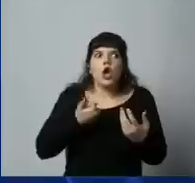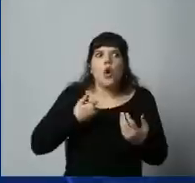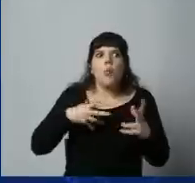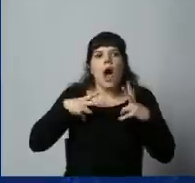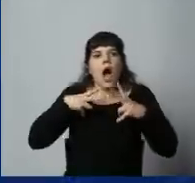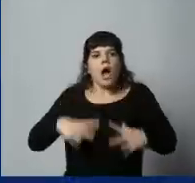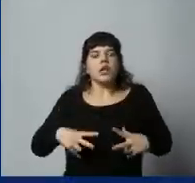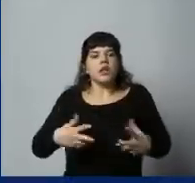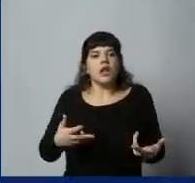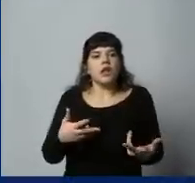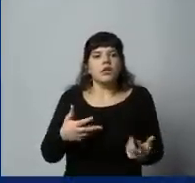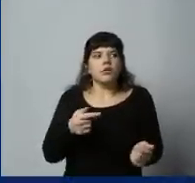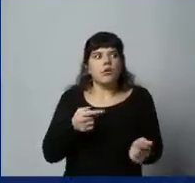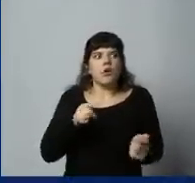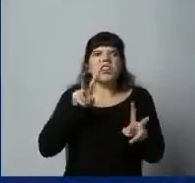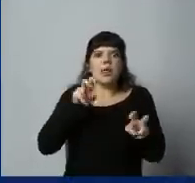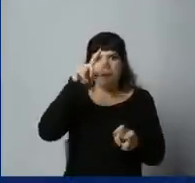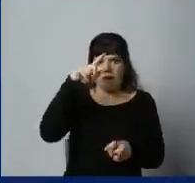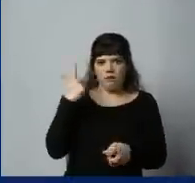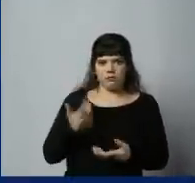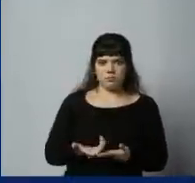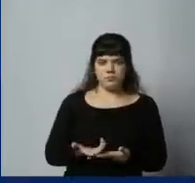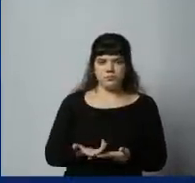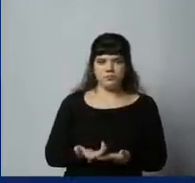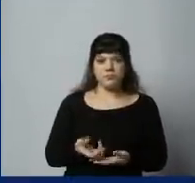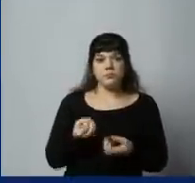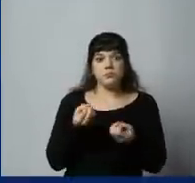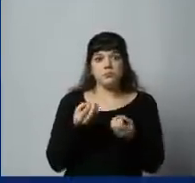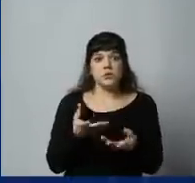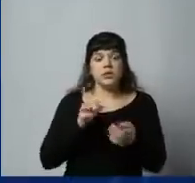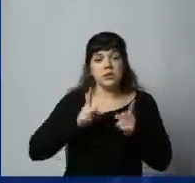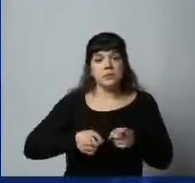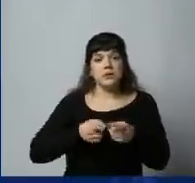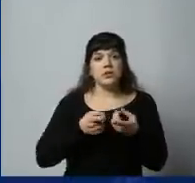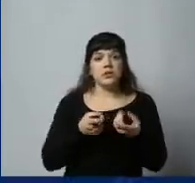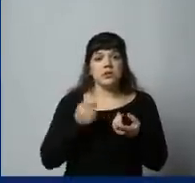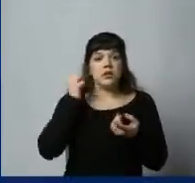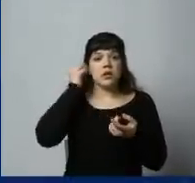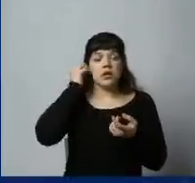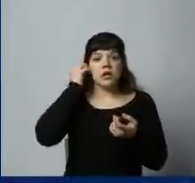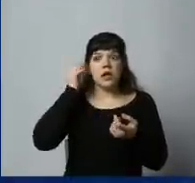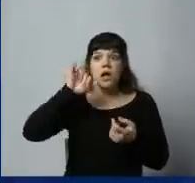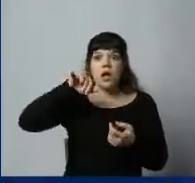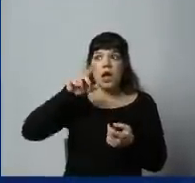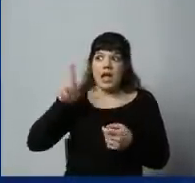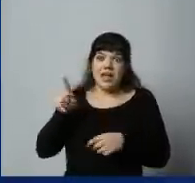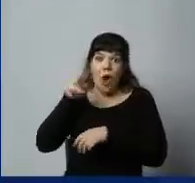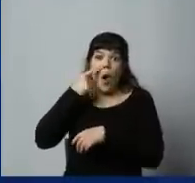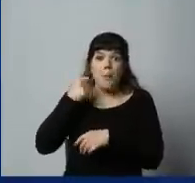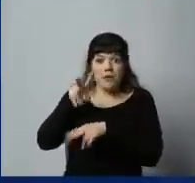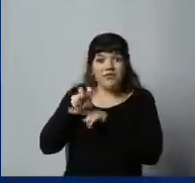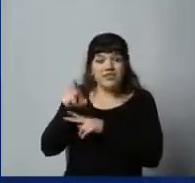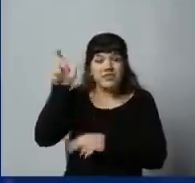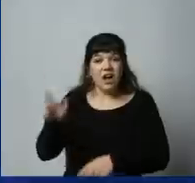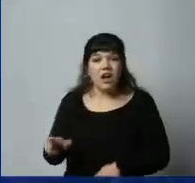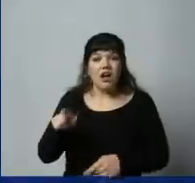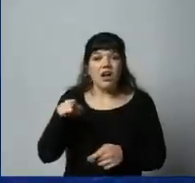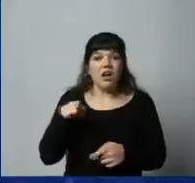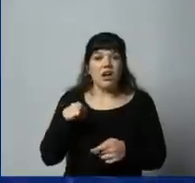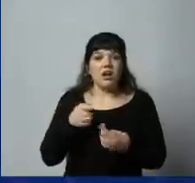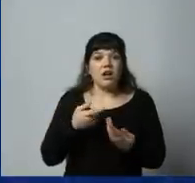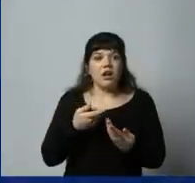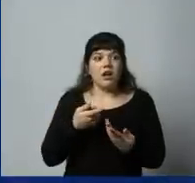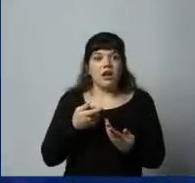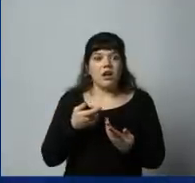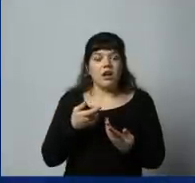conducta que va a seguir la calle Porque además lo que hizo Jorge Díaz fue lo que